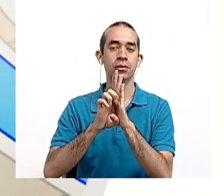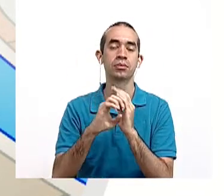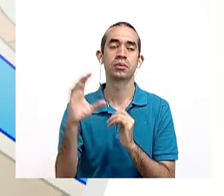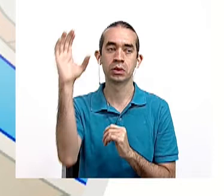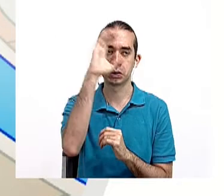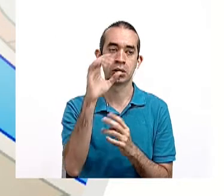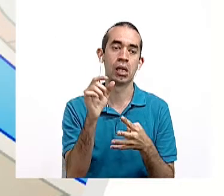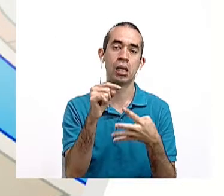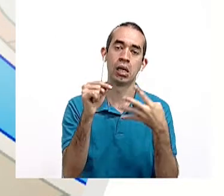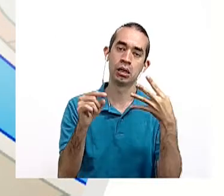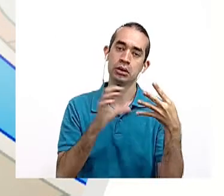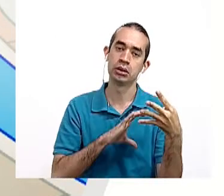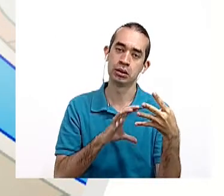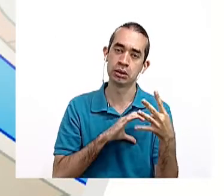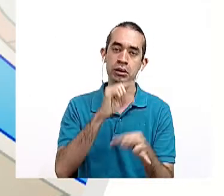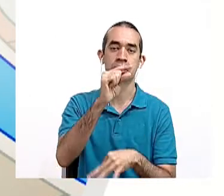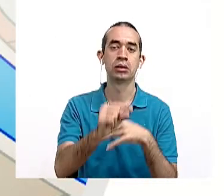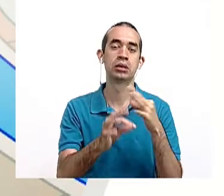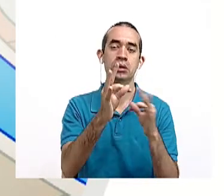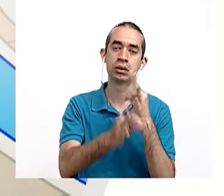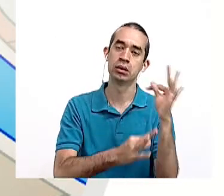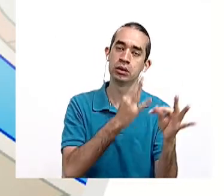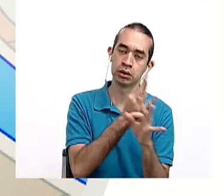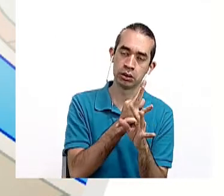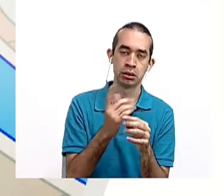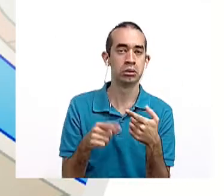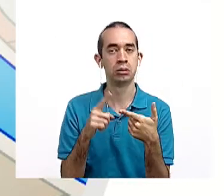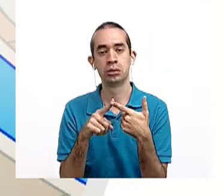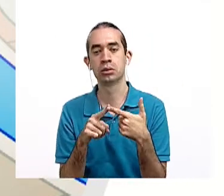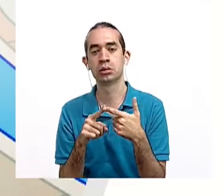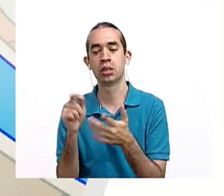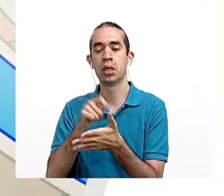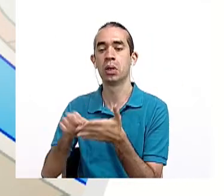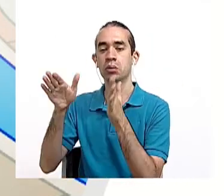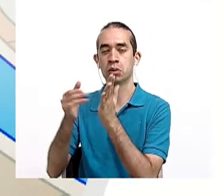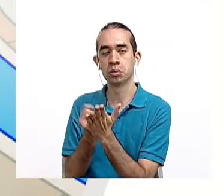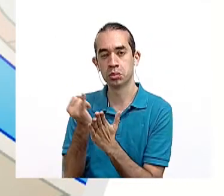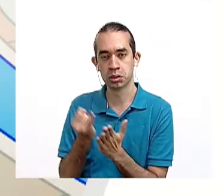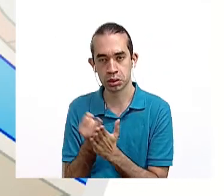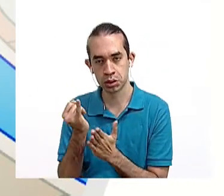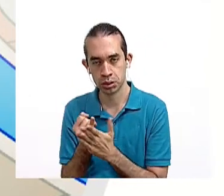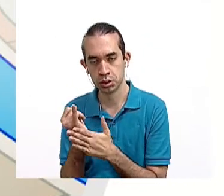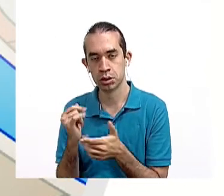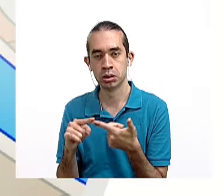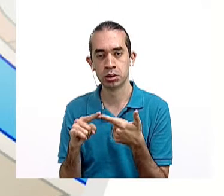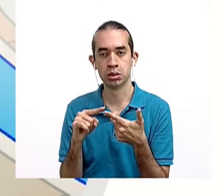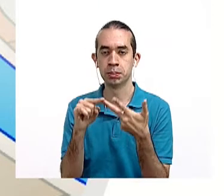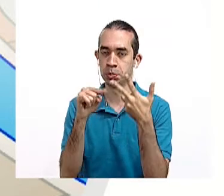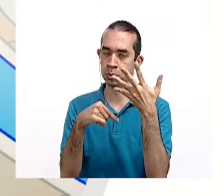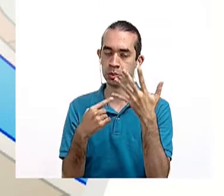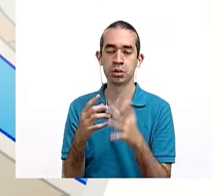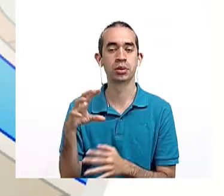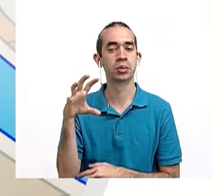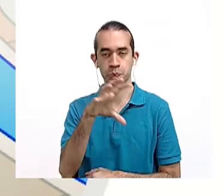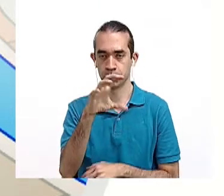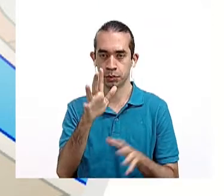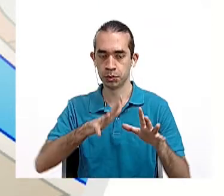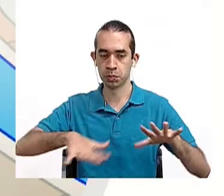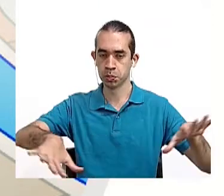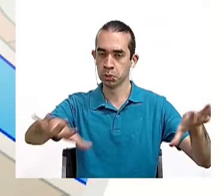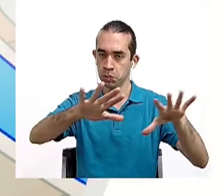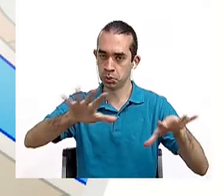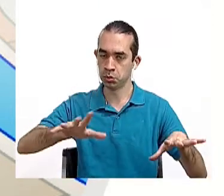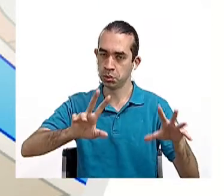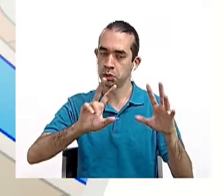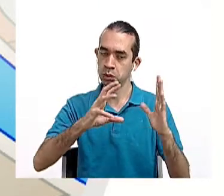las características del género, investigar sobre el autor, todos los elementos propios de la ubicación en un